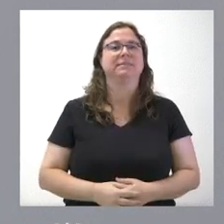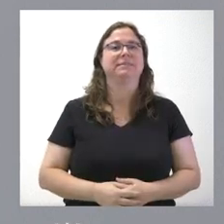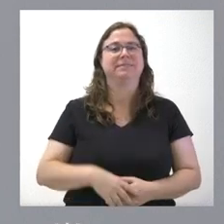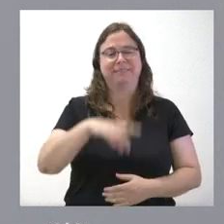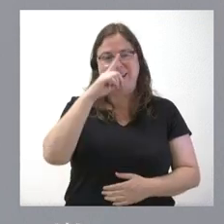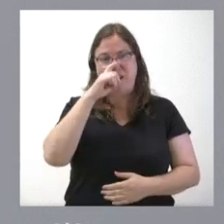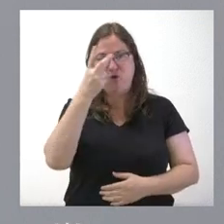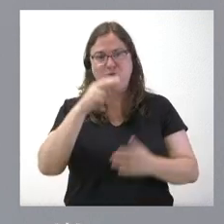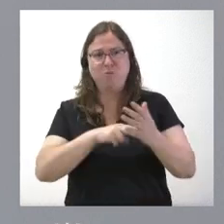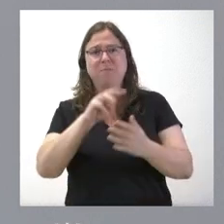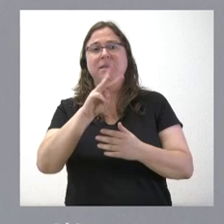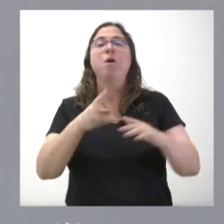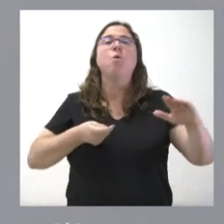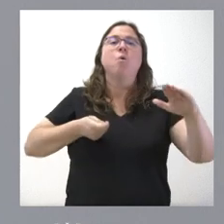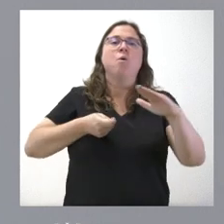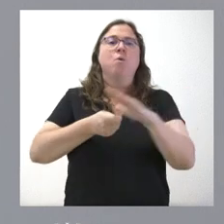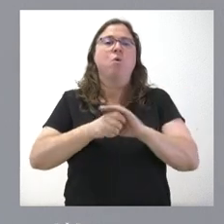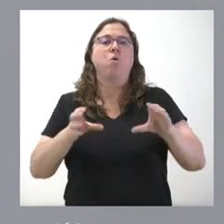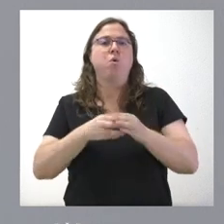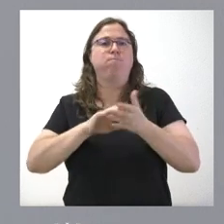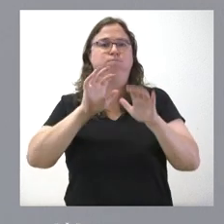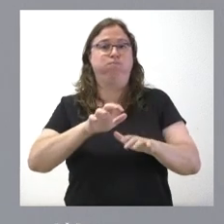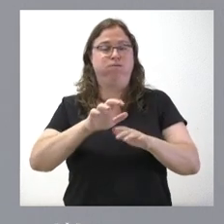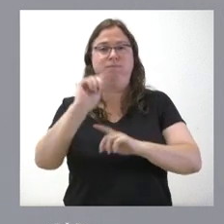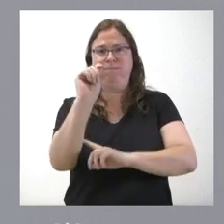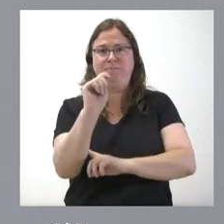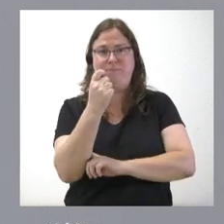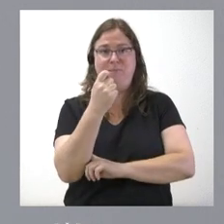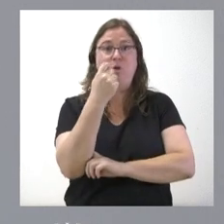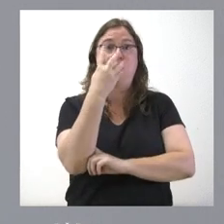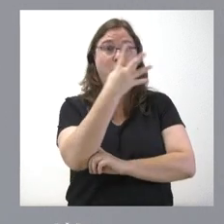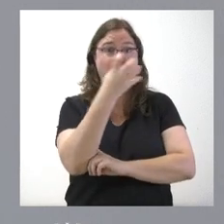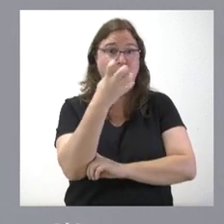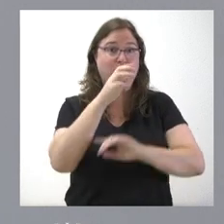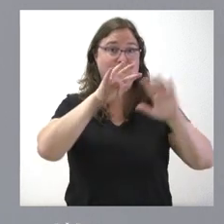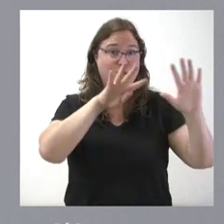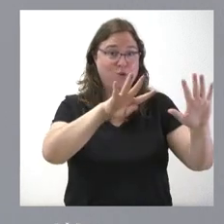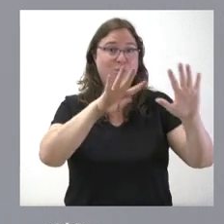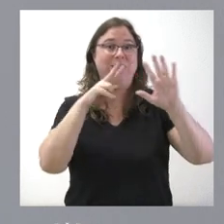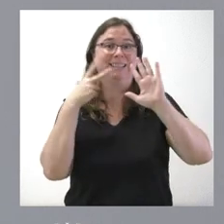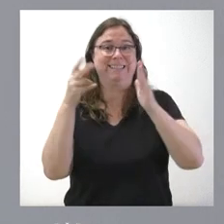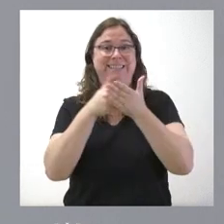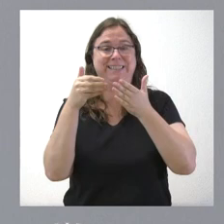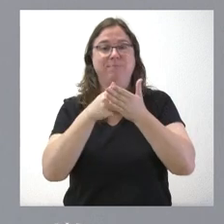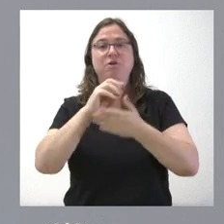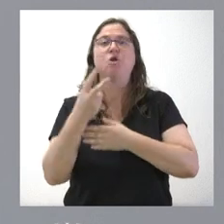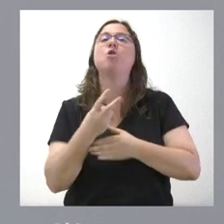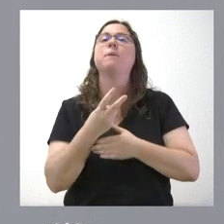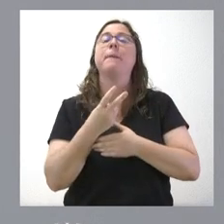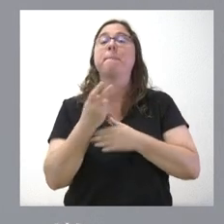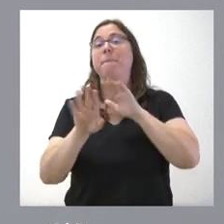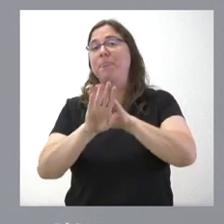de inversión de la junta de Castilla León alcanzó los 497 millones de euros frente a los